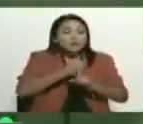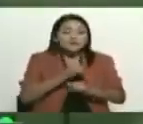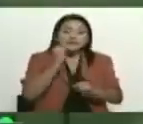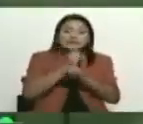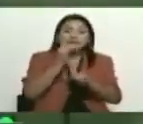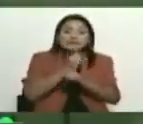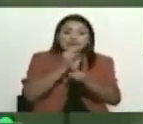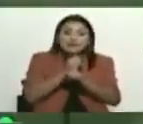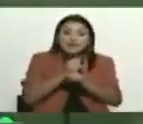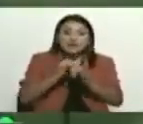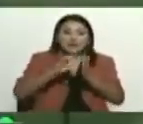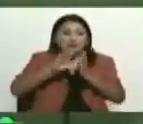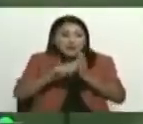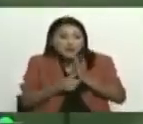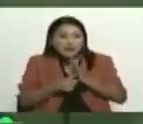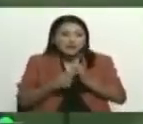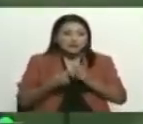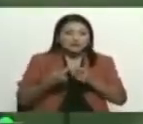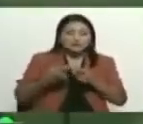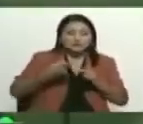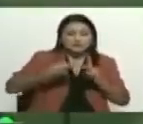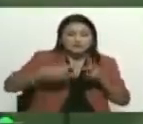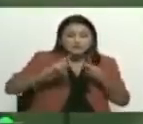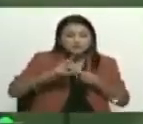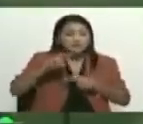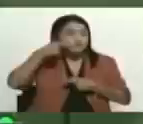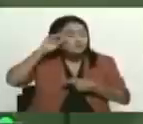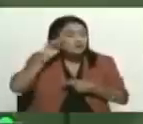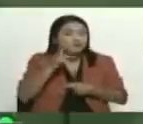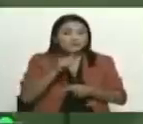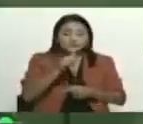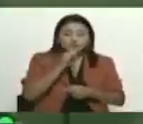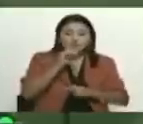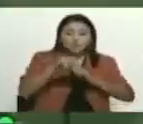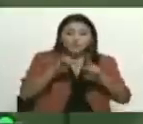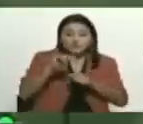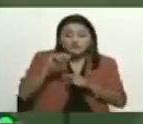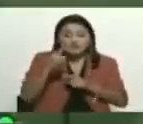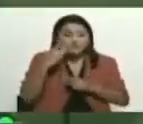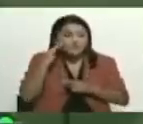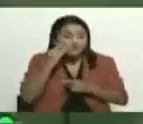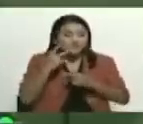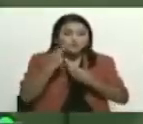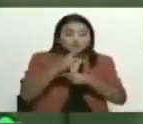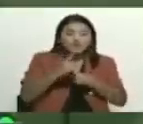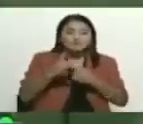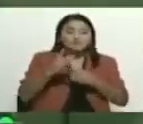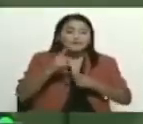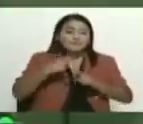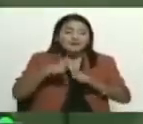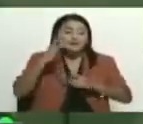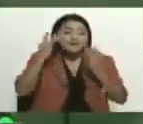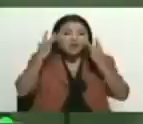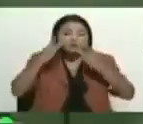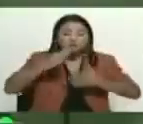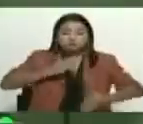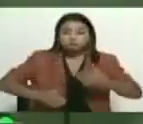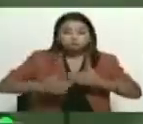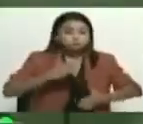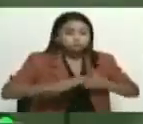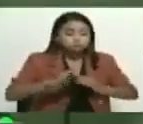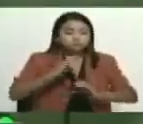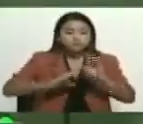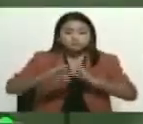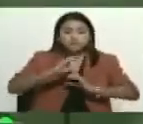ciberdelincuencia, la regulación de las nuevas tecnologías de la información, las redes sociales y la inteligencia artificial deben convertirse en una